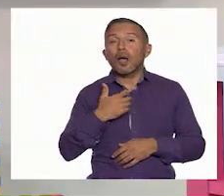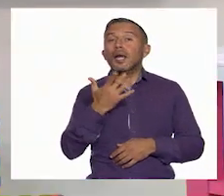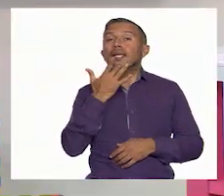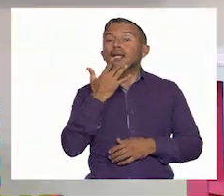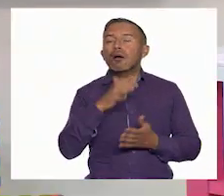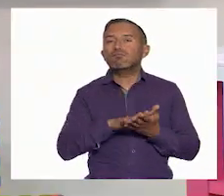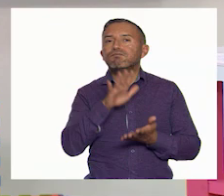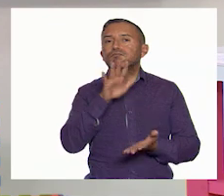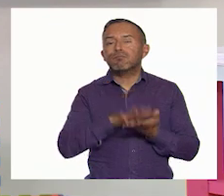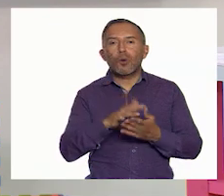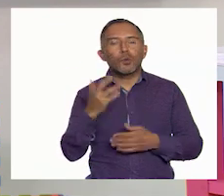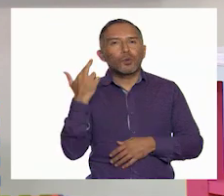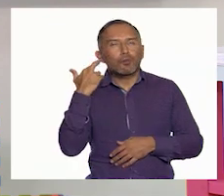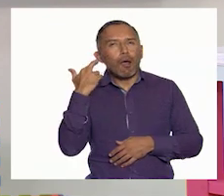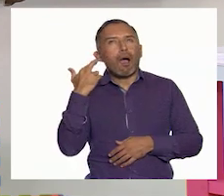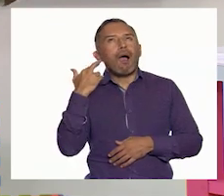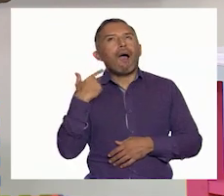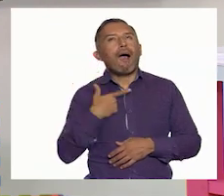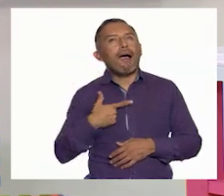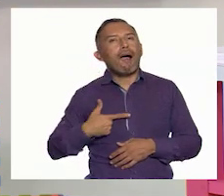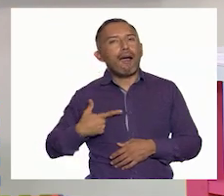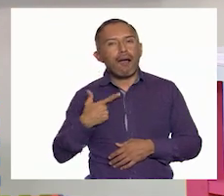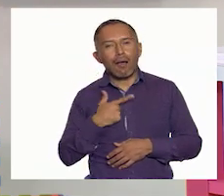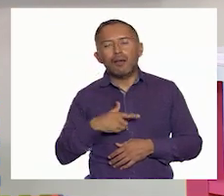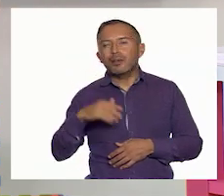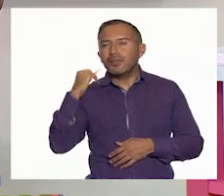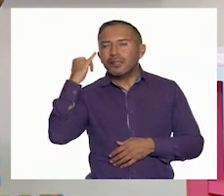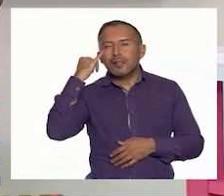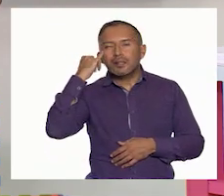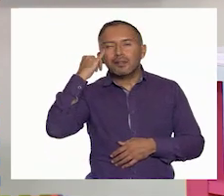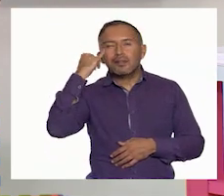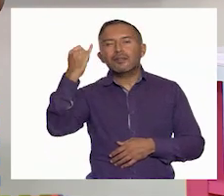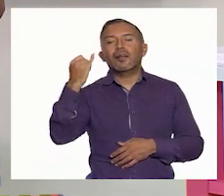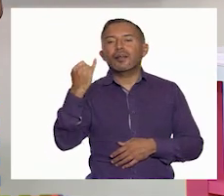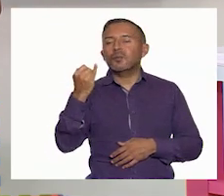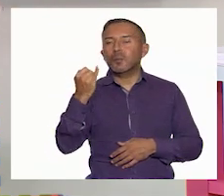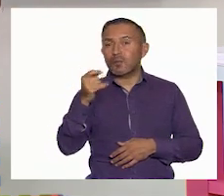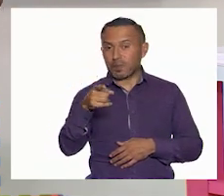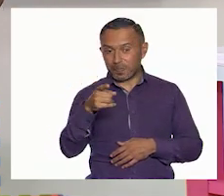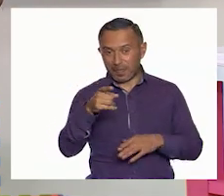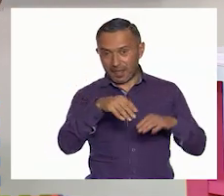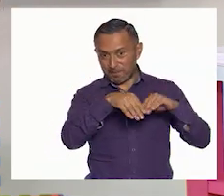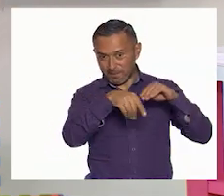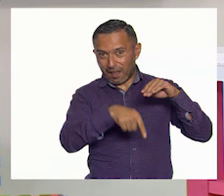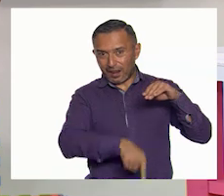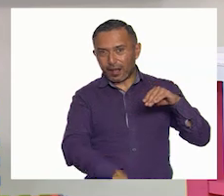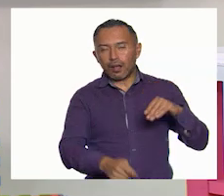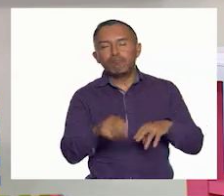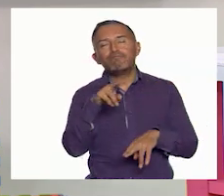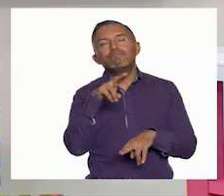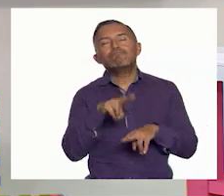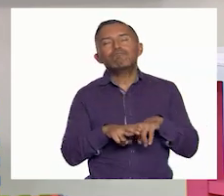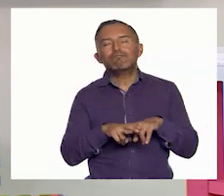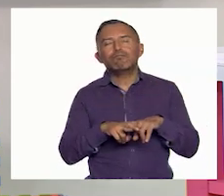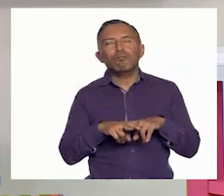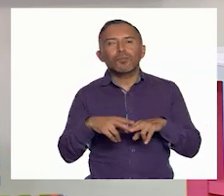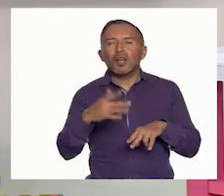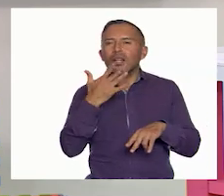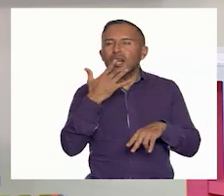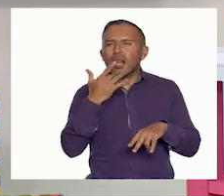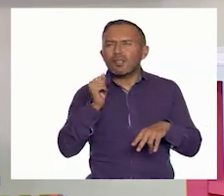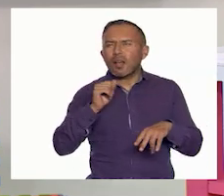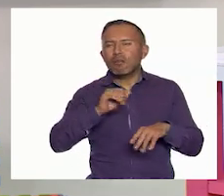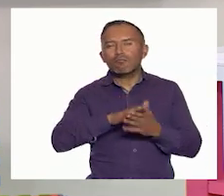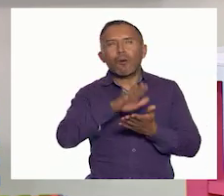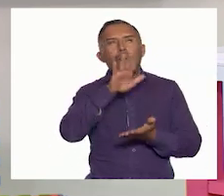emocionante y yo trato de imaginarme qué se sentiría estar sentado en esa barranca y escuchar a todas esas